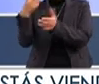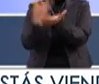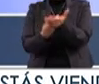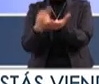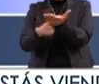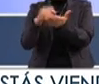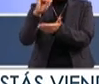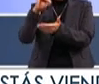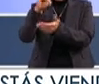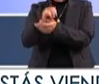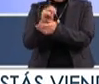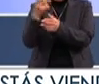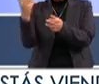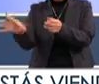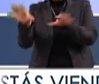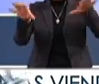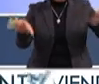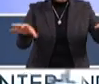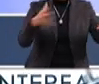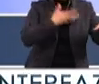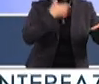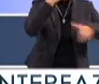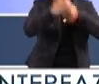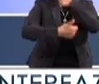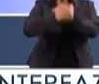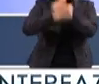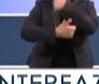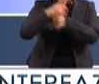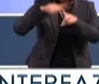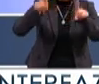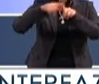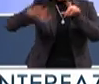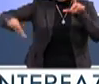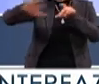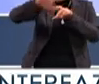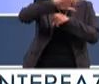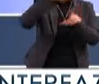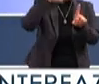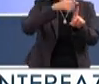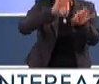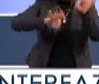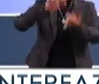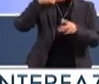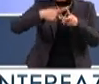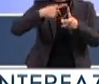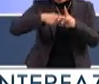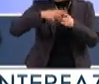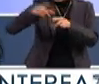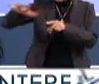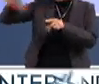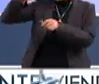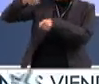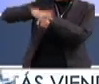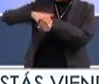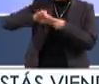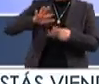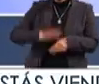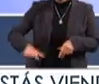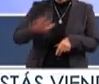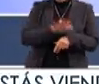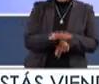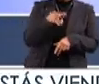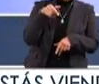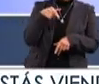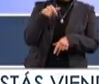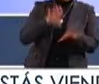en el Instituto Politécnico Nacional entonces tenemos carreras de diferentes áreas en el área de físico-matemáticas en el área administrativa y en